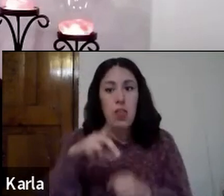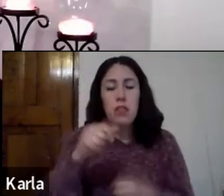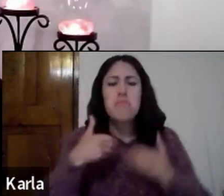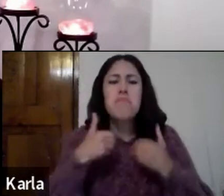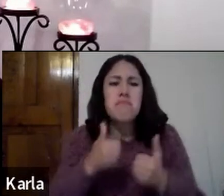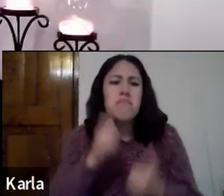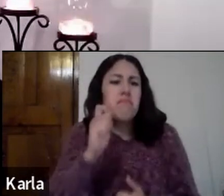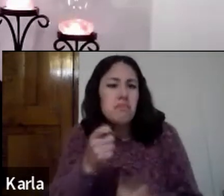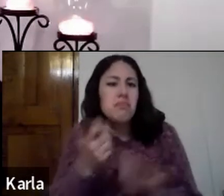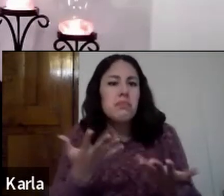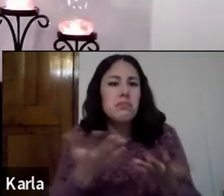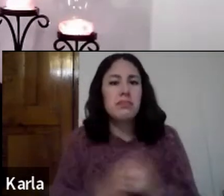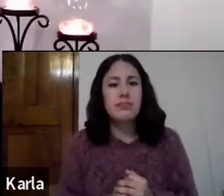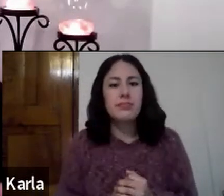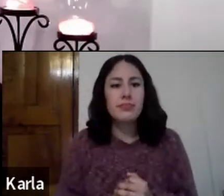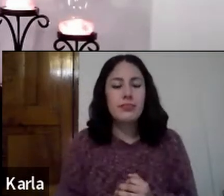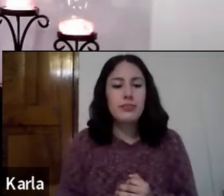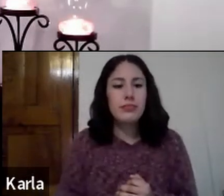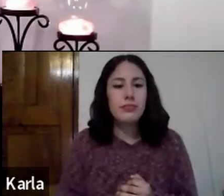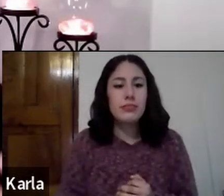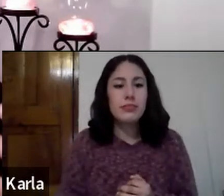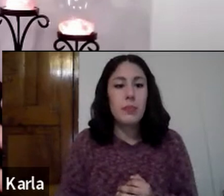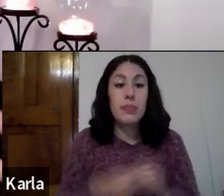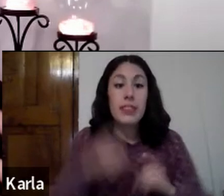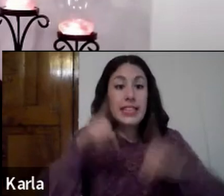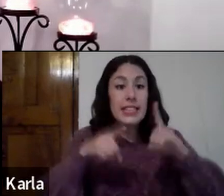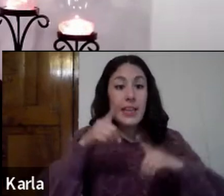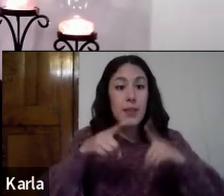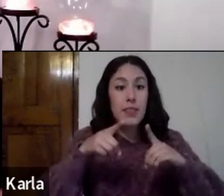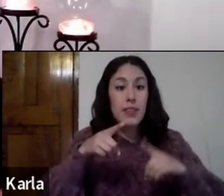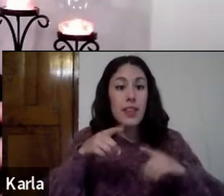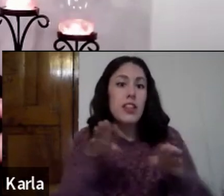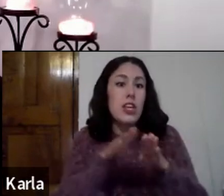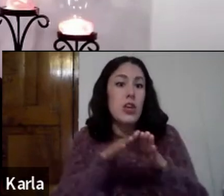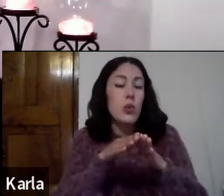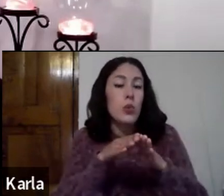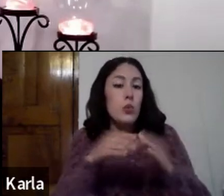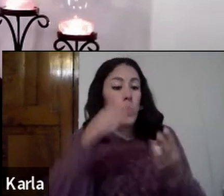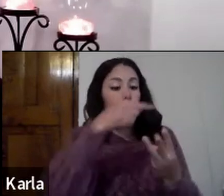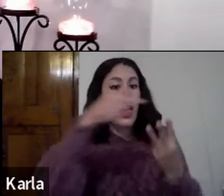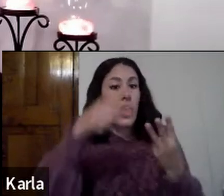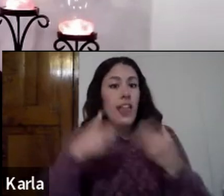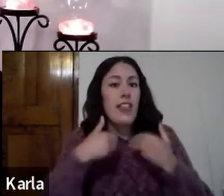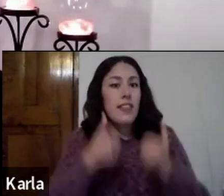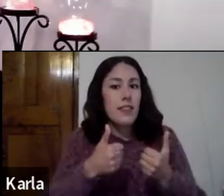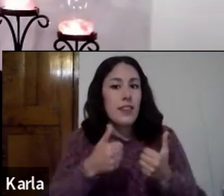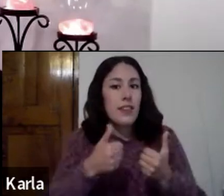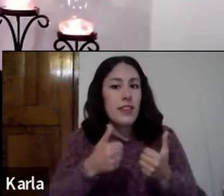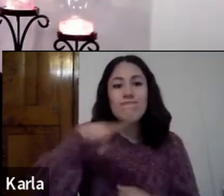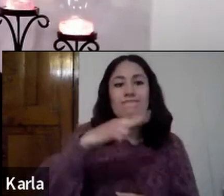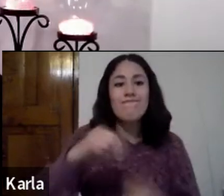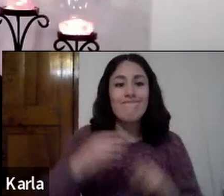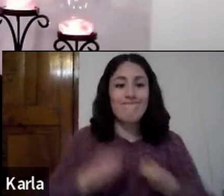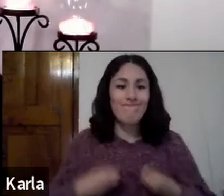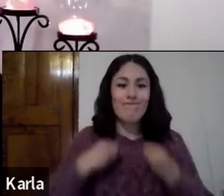porque como las entendamos puede ser que nos ayude a vivirlas de manera pues